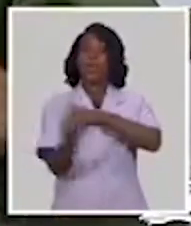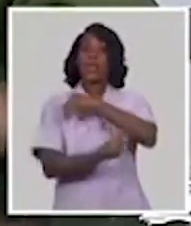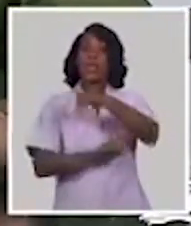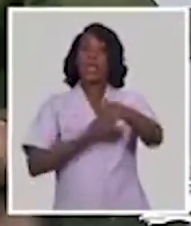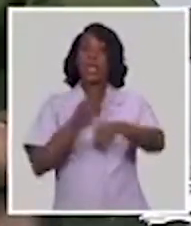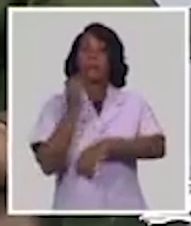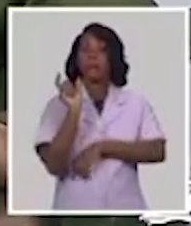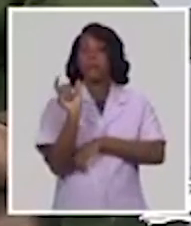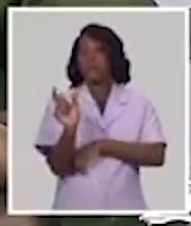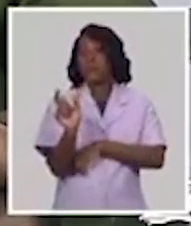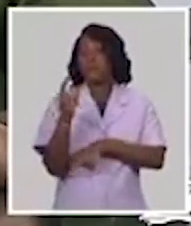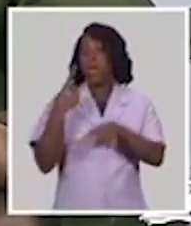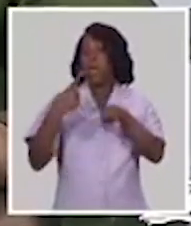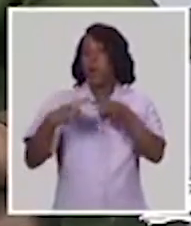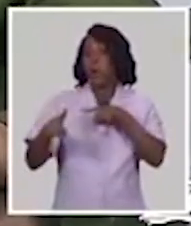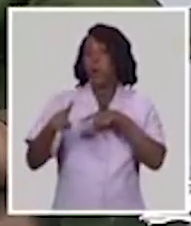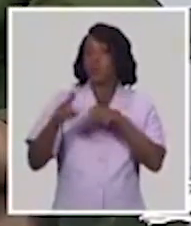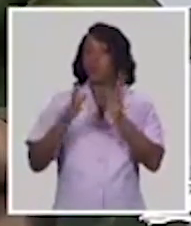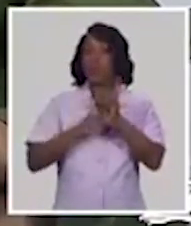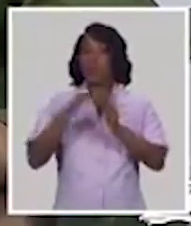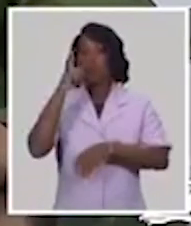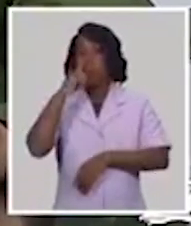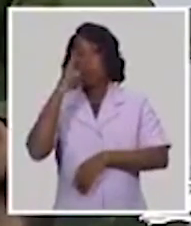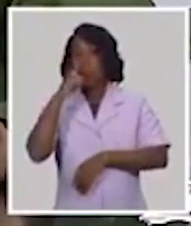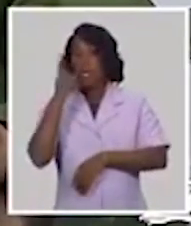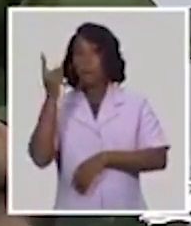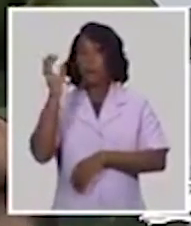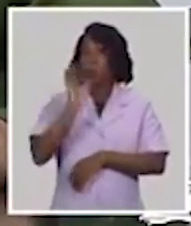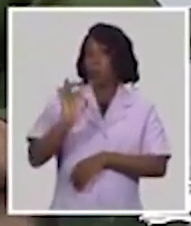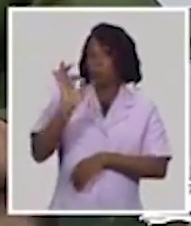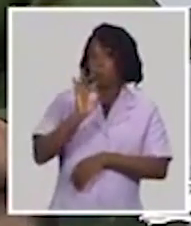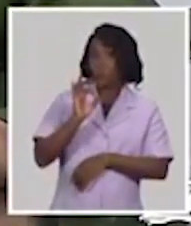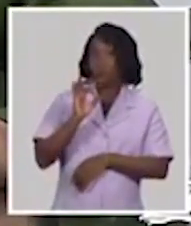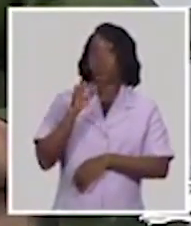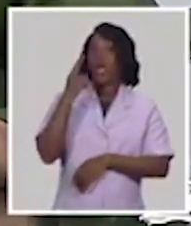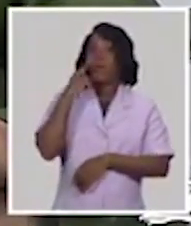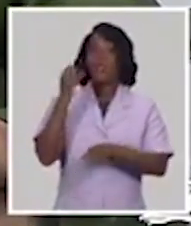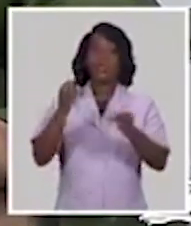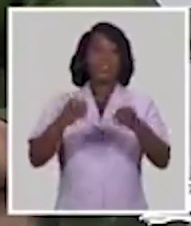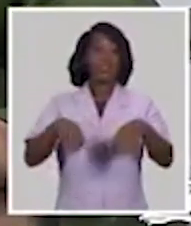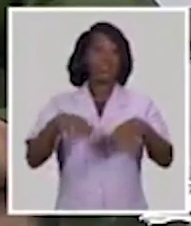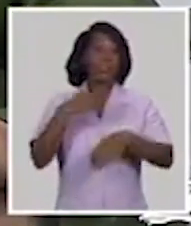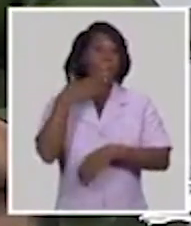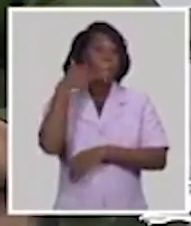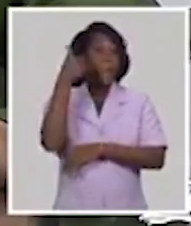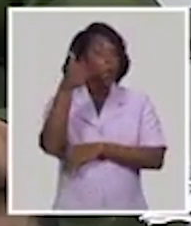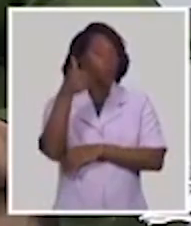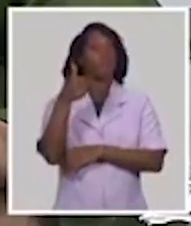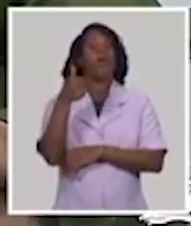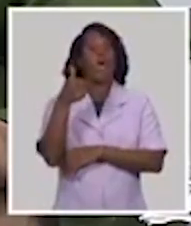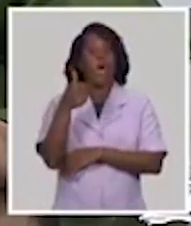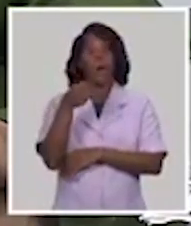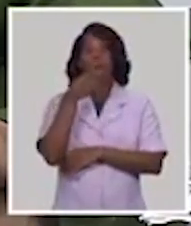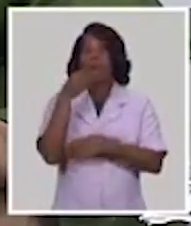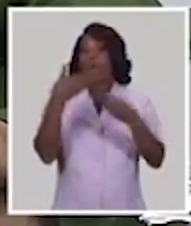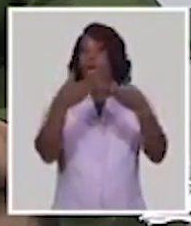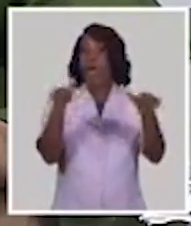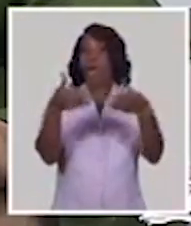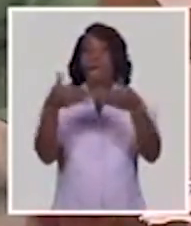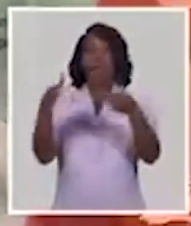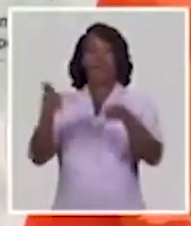momento, el mes de octubre, el mes de noviembre, según se considere, a partir que seamos capaces de resolver la situación.